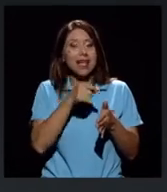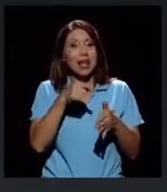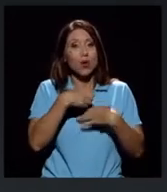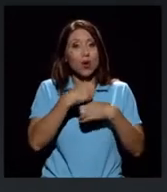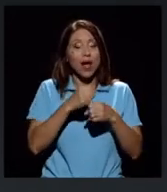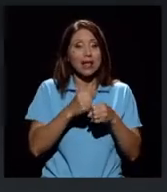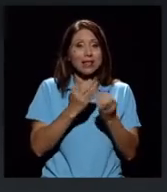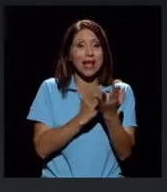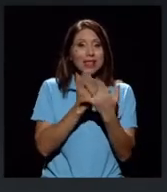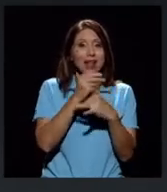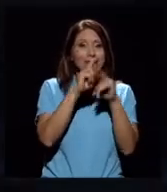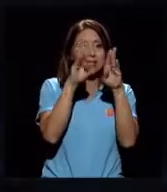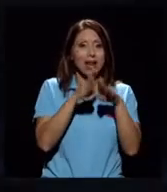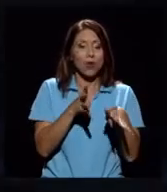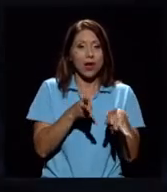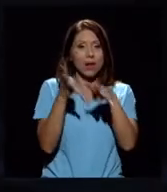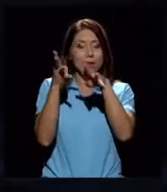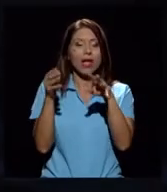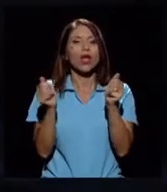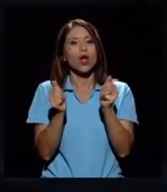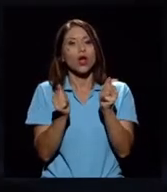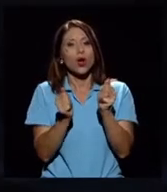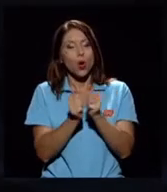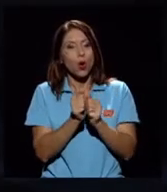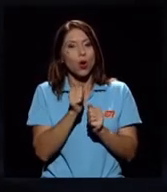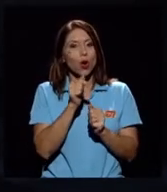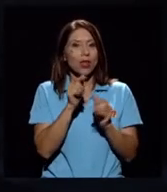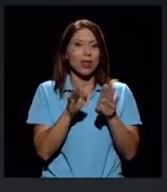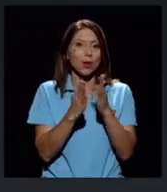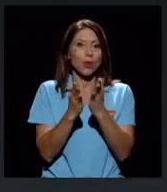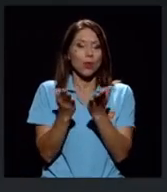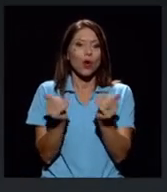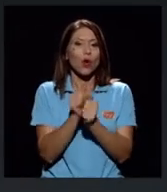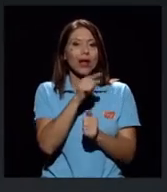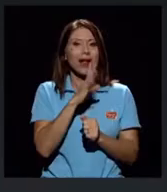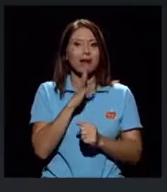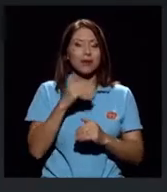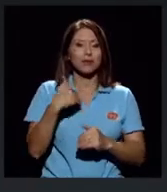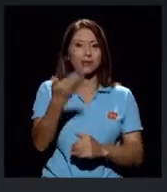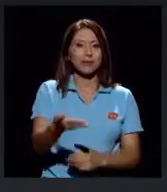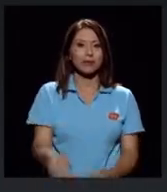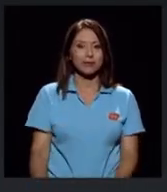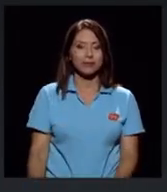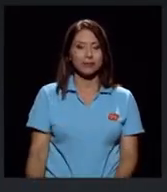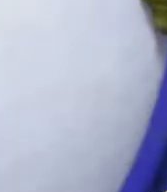electrónicos y con él hablaremos una vez que el canal nos invita hacer que regresamos